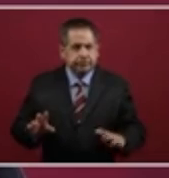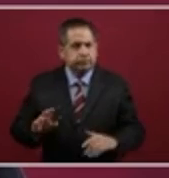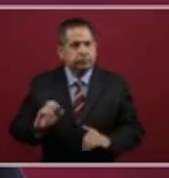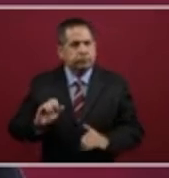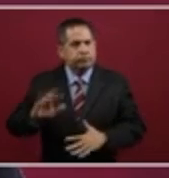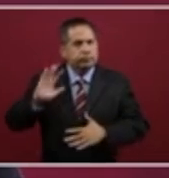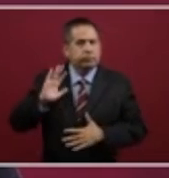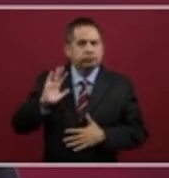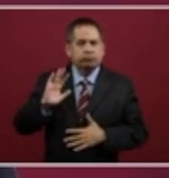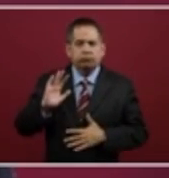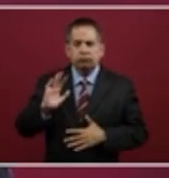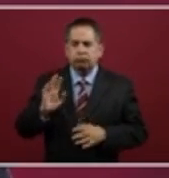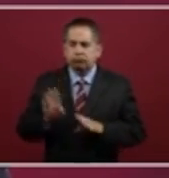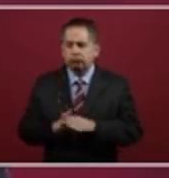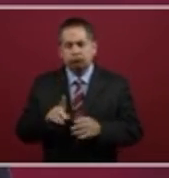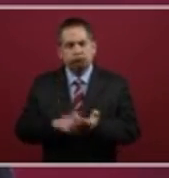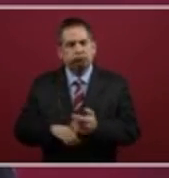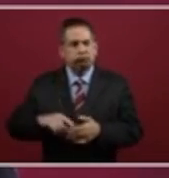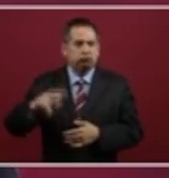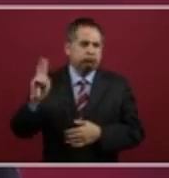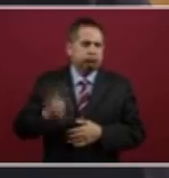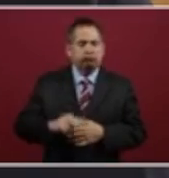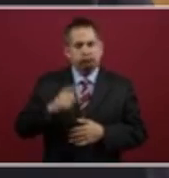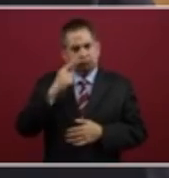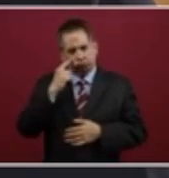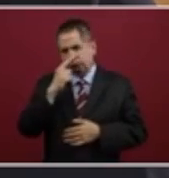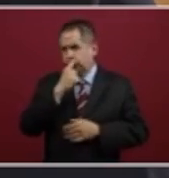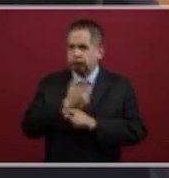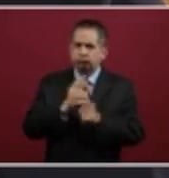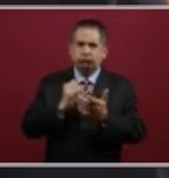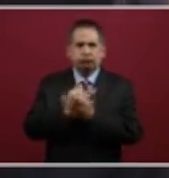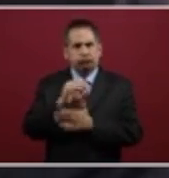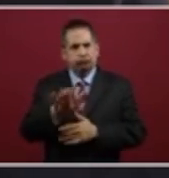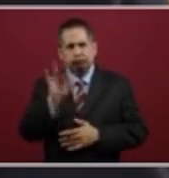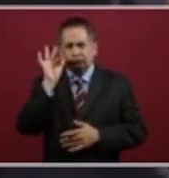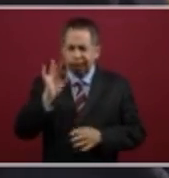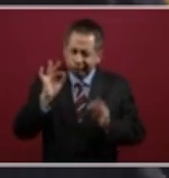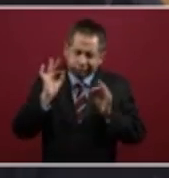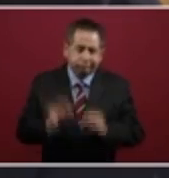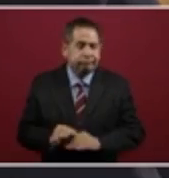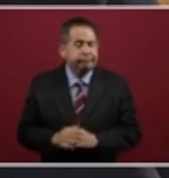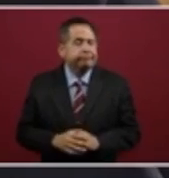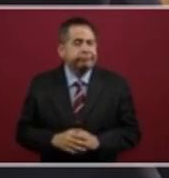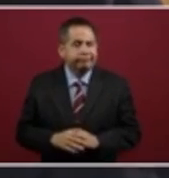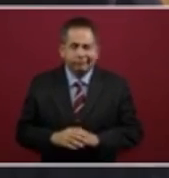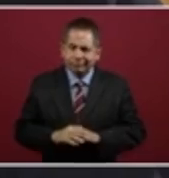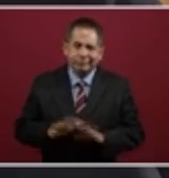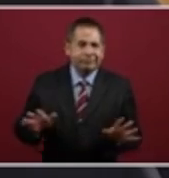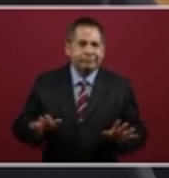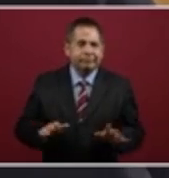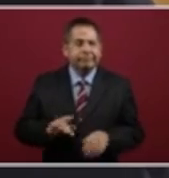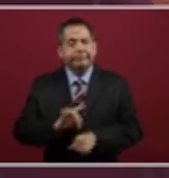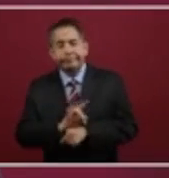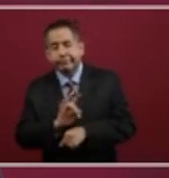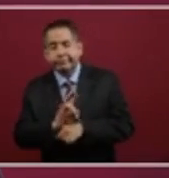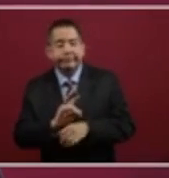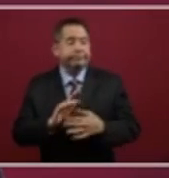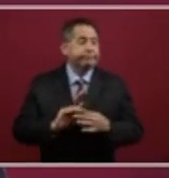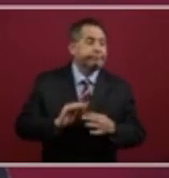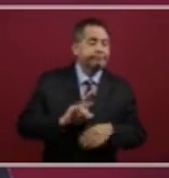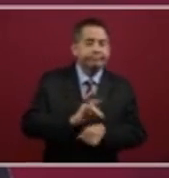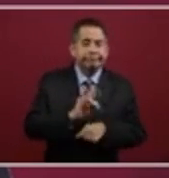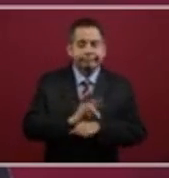haya una auténtica democracia, que se acabe la simulación que